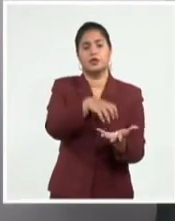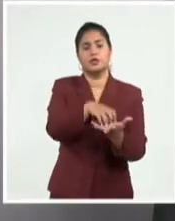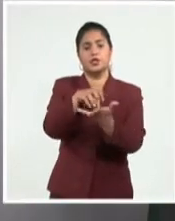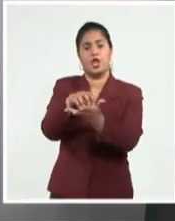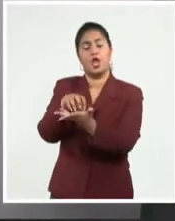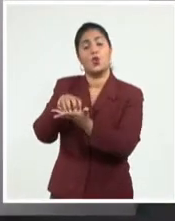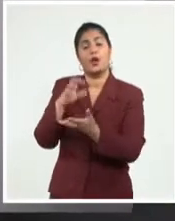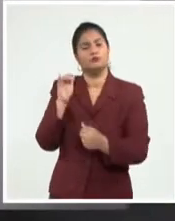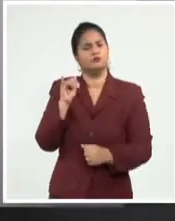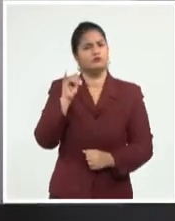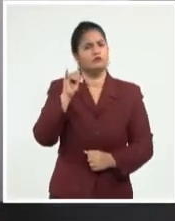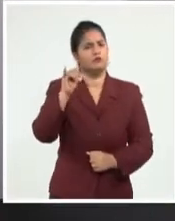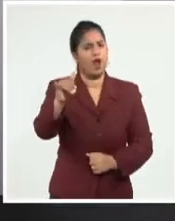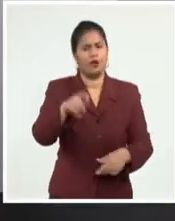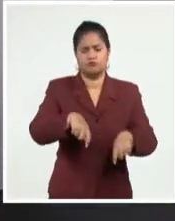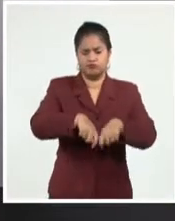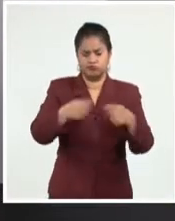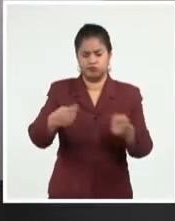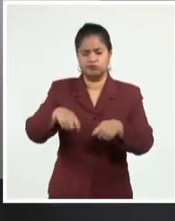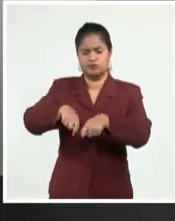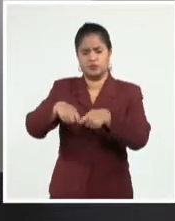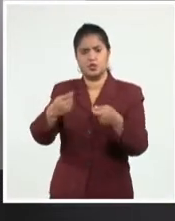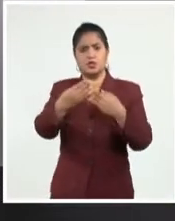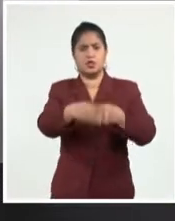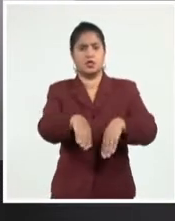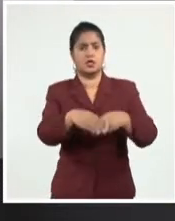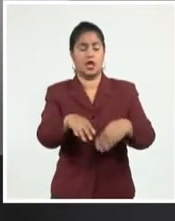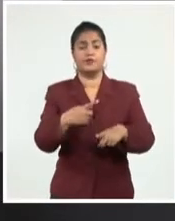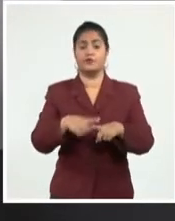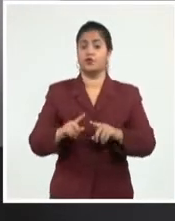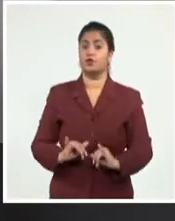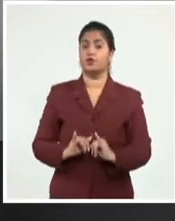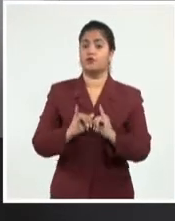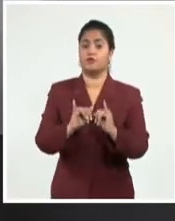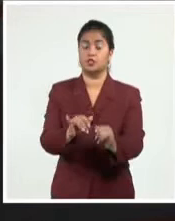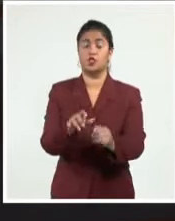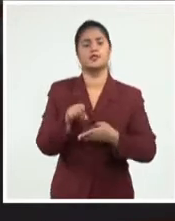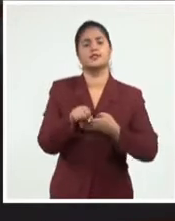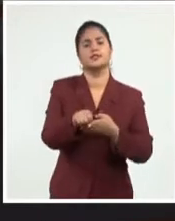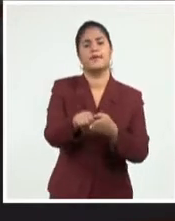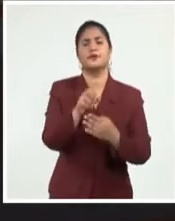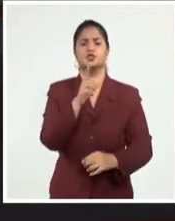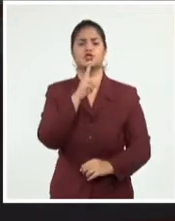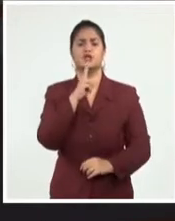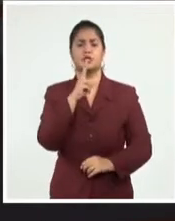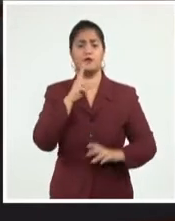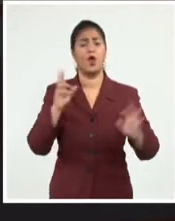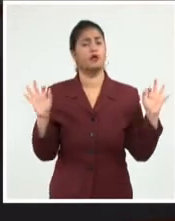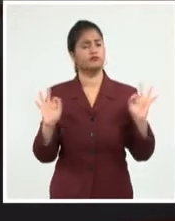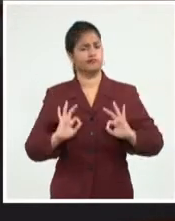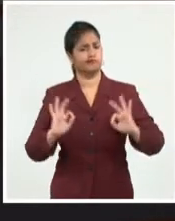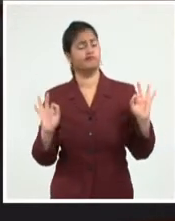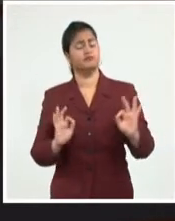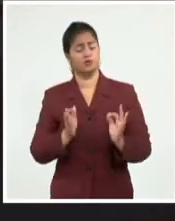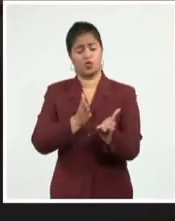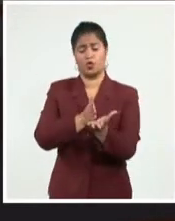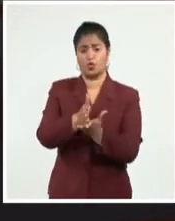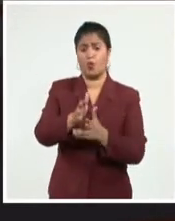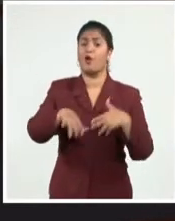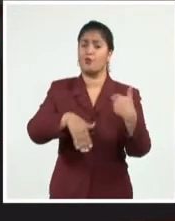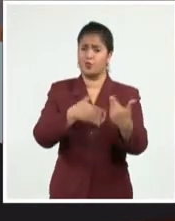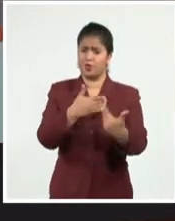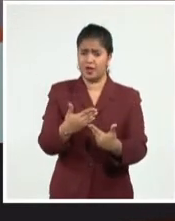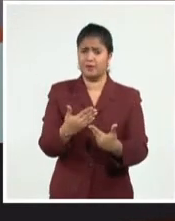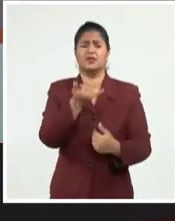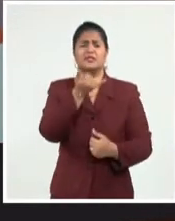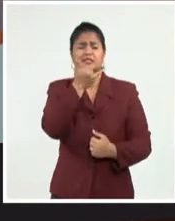territorio. Examinaron también la situación del abasto del agua en la región, donde aún se presentan problemas con la estabilidad del servicio,